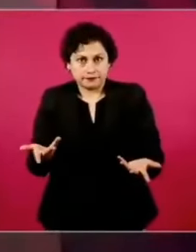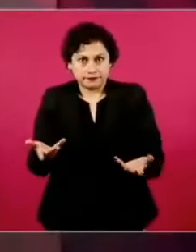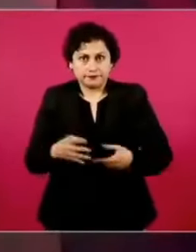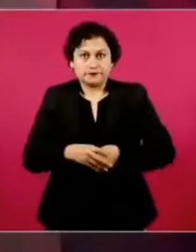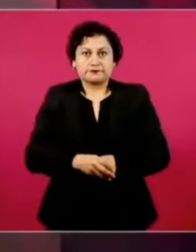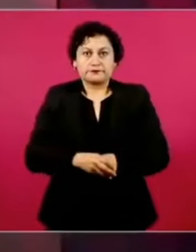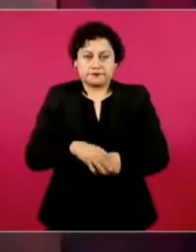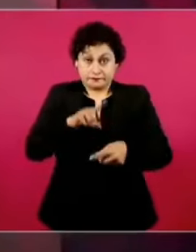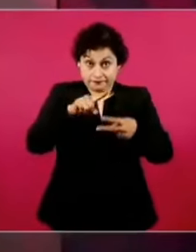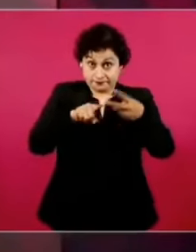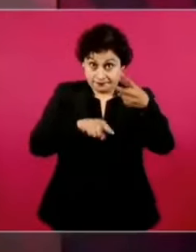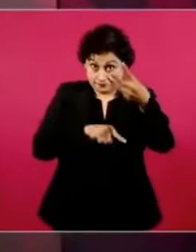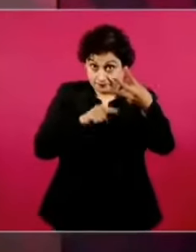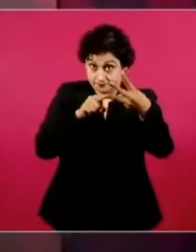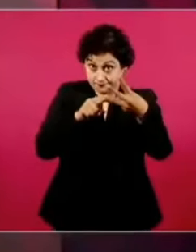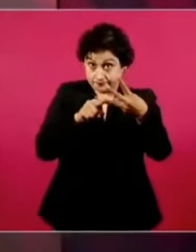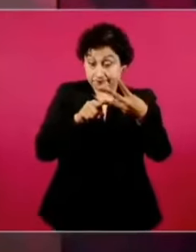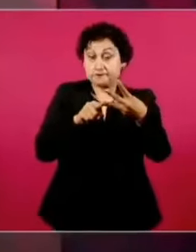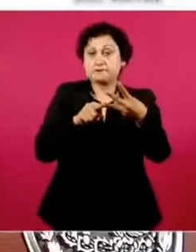Ah.